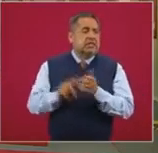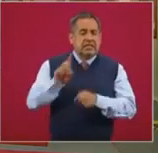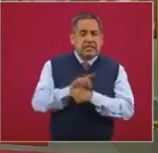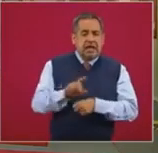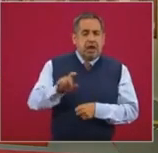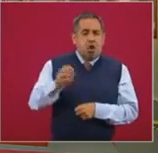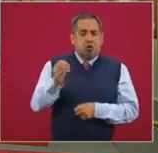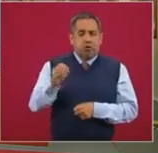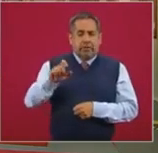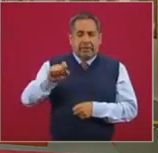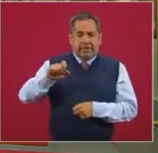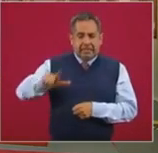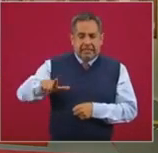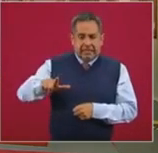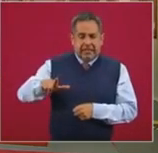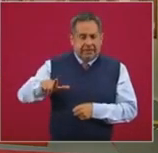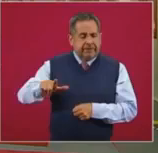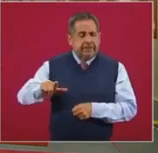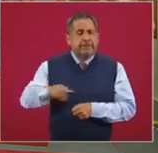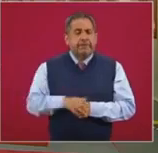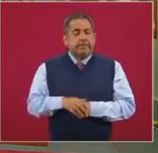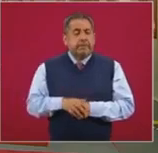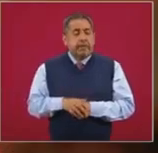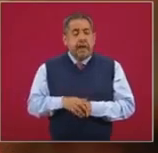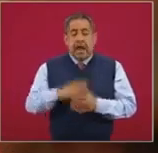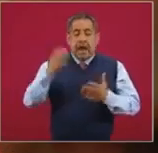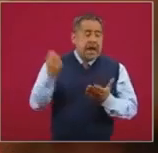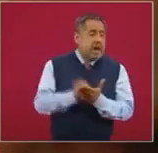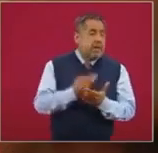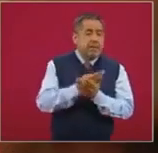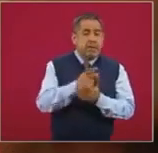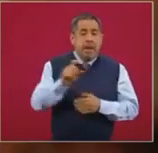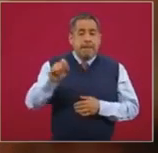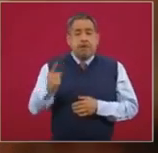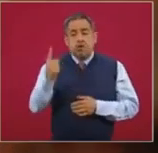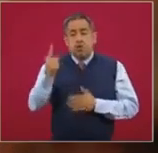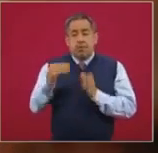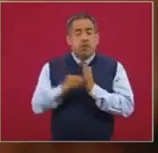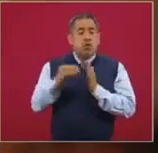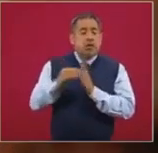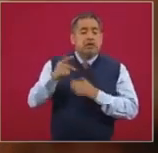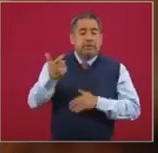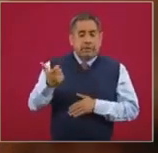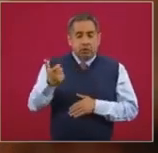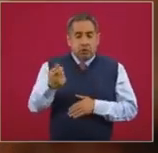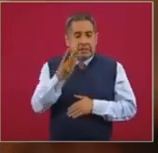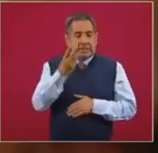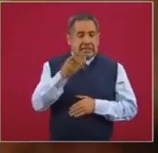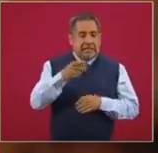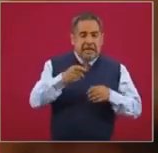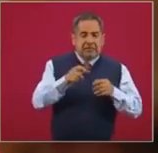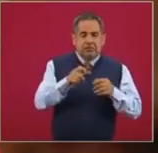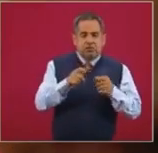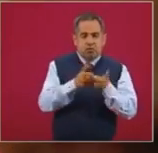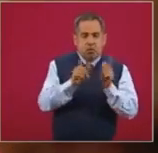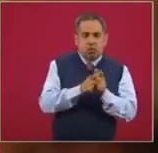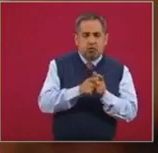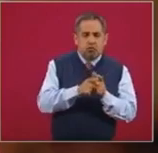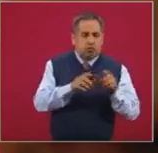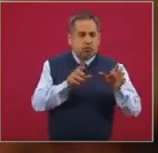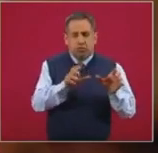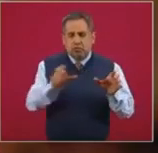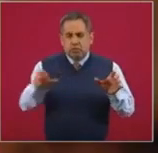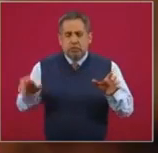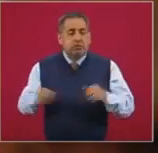de octubre. El premio mayor es de 21 millones de pesos en tres series. Tendrá